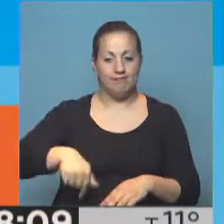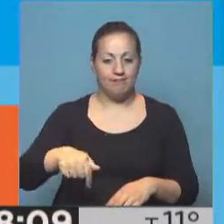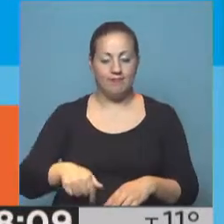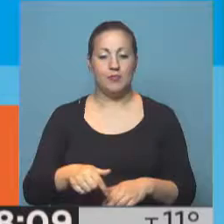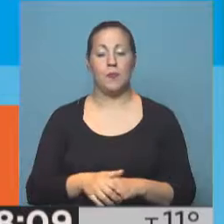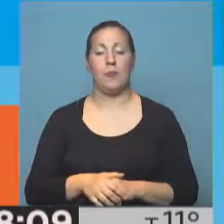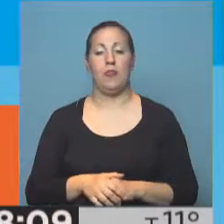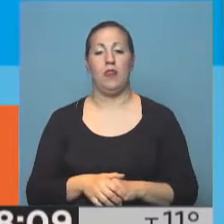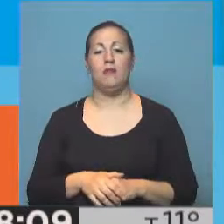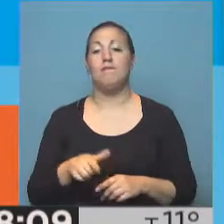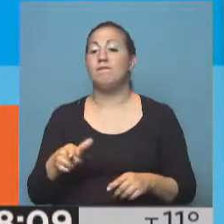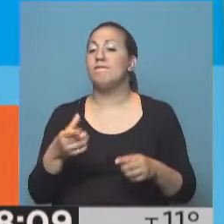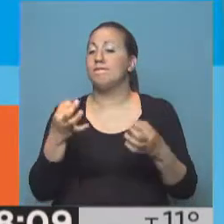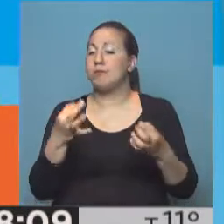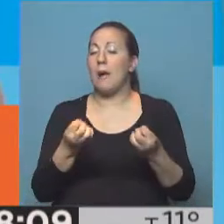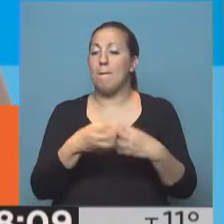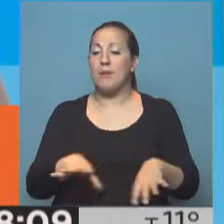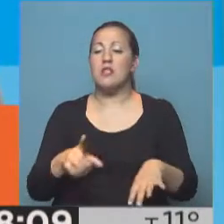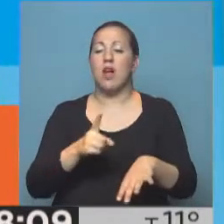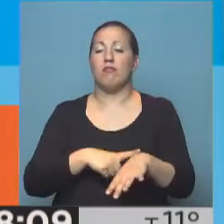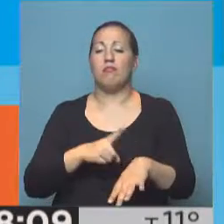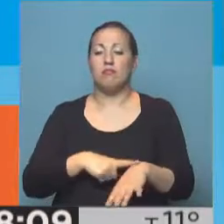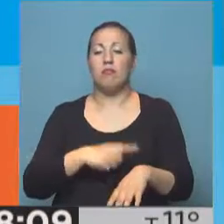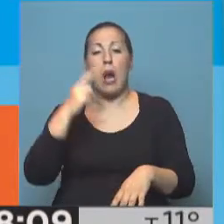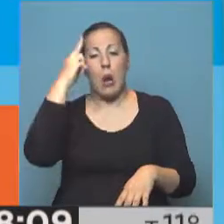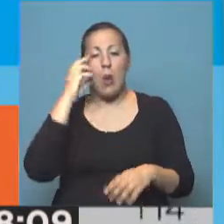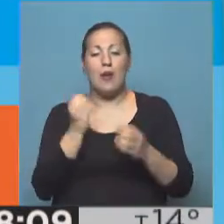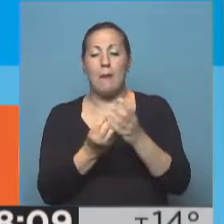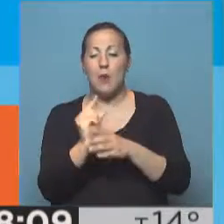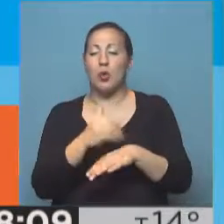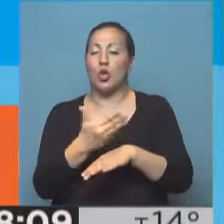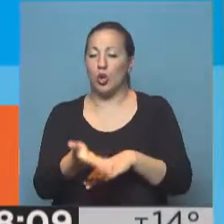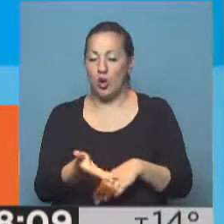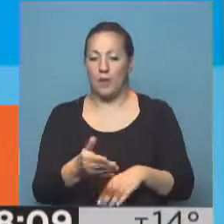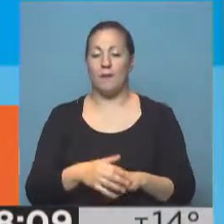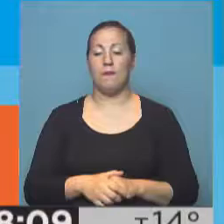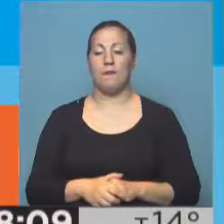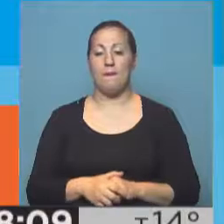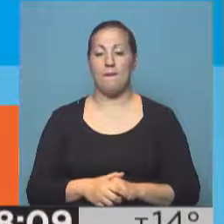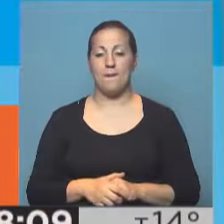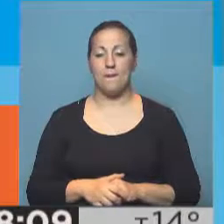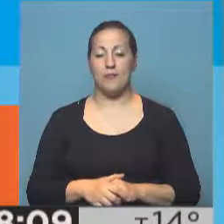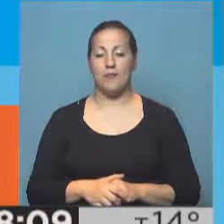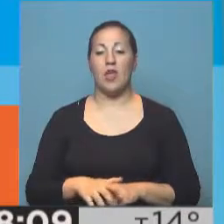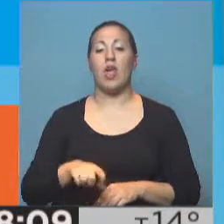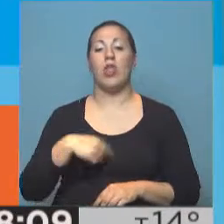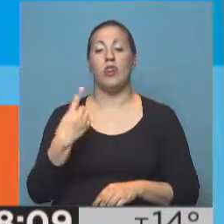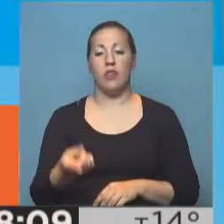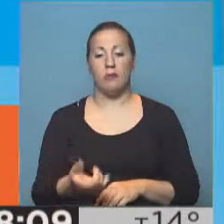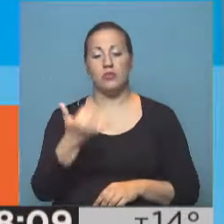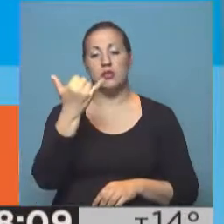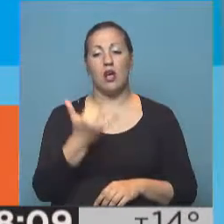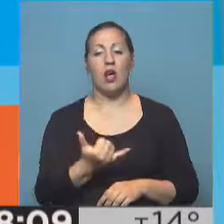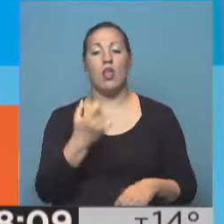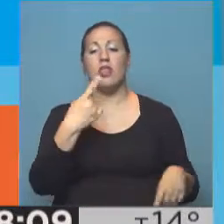actividad que va a dar por iniciado a poco después de las 9 de la mañana el presidente de la república luego va a haber distintas